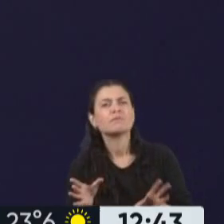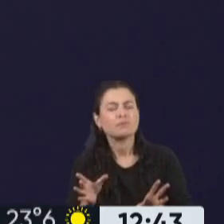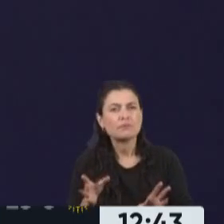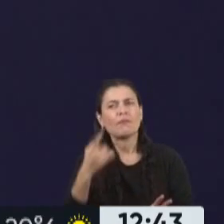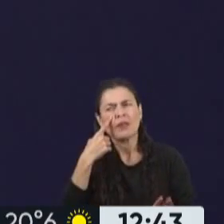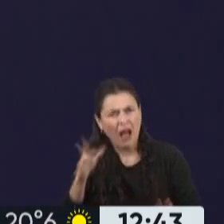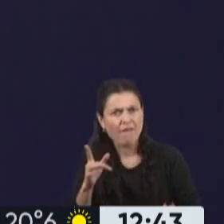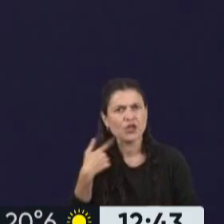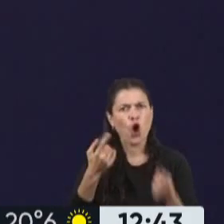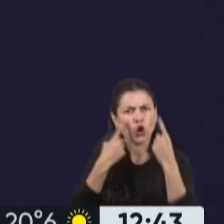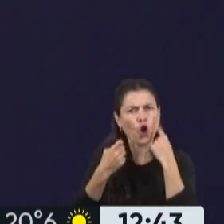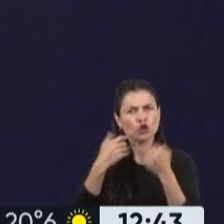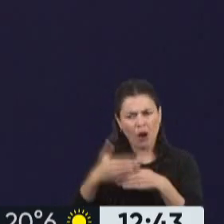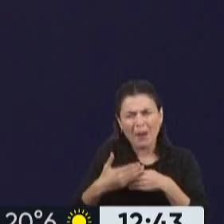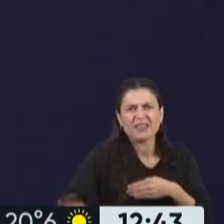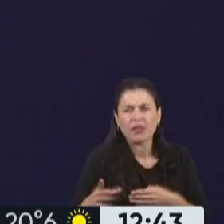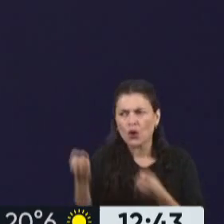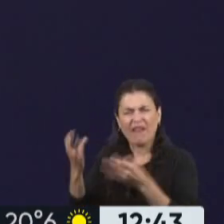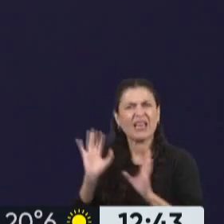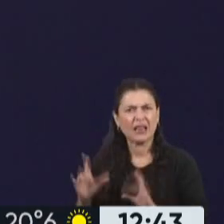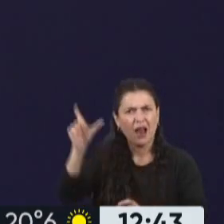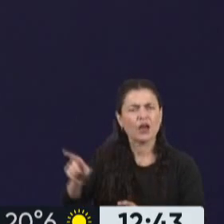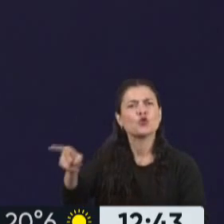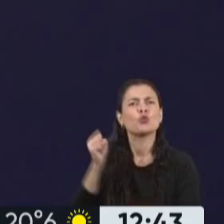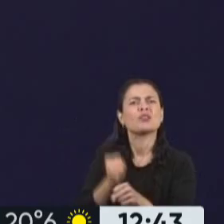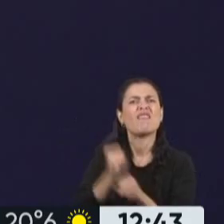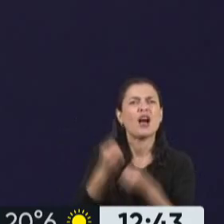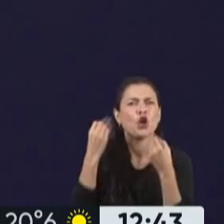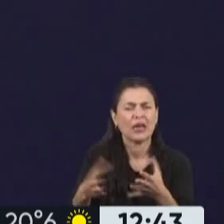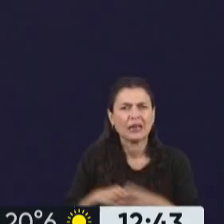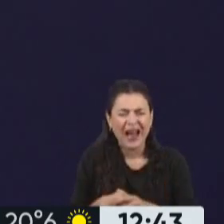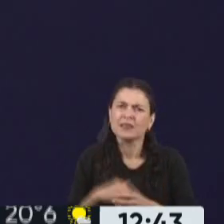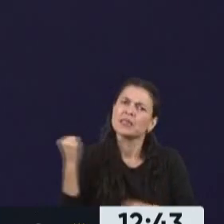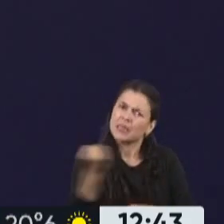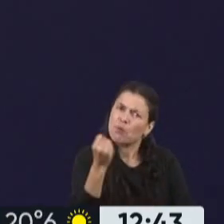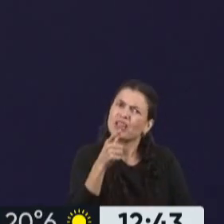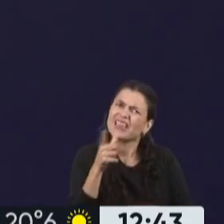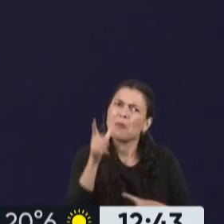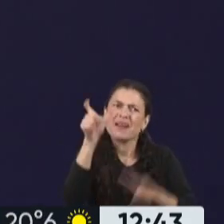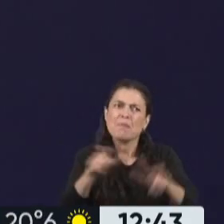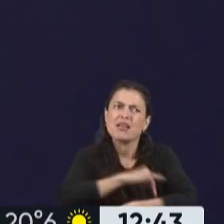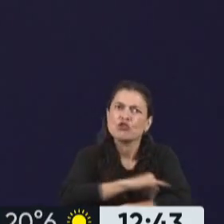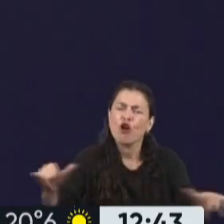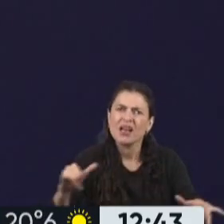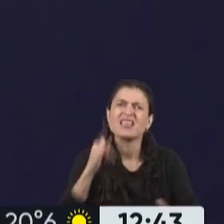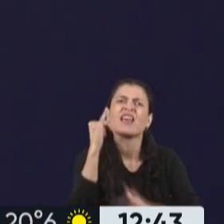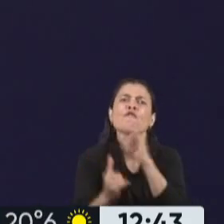estas fake news, porque me parece que es interesante que la gente sepa de algunas cuestiones